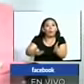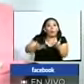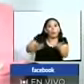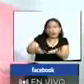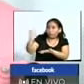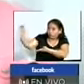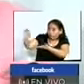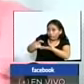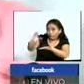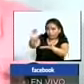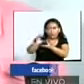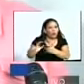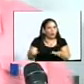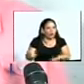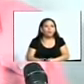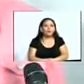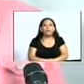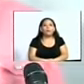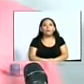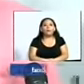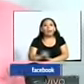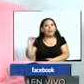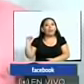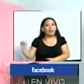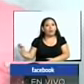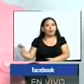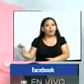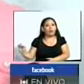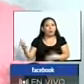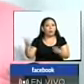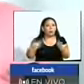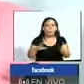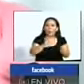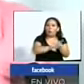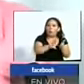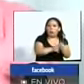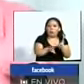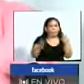consiguieron dichos fondos. Esto es gasto corriente.